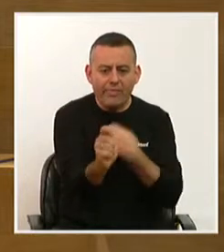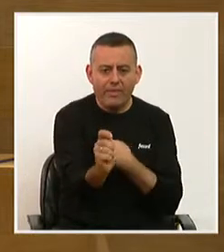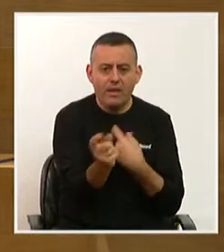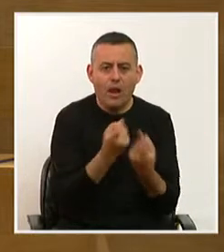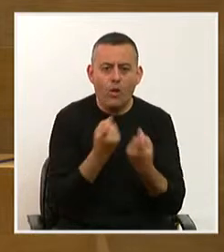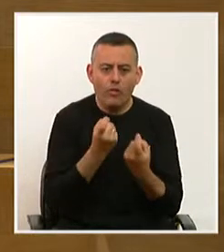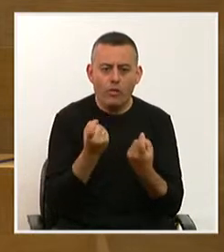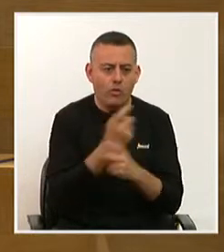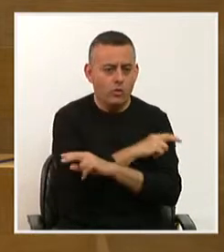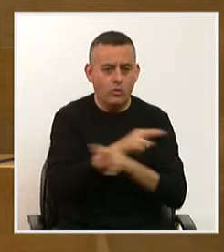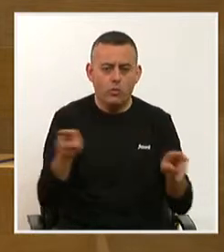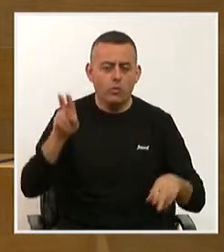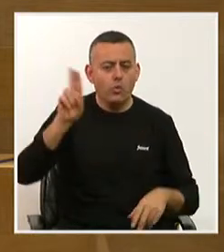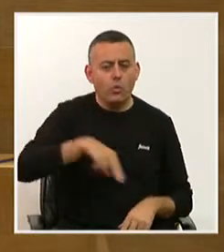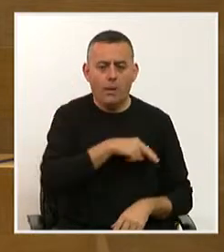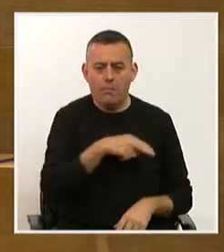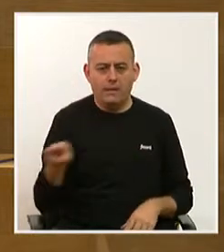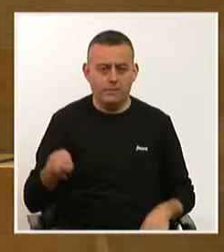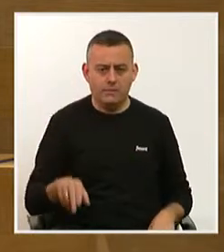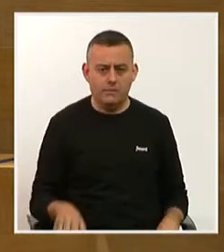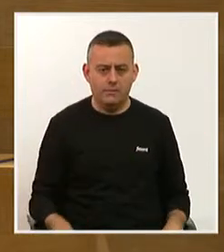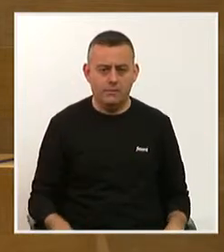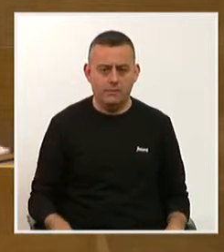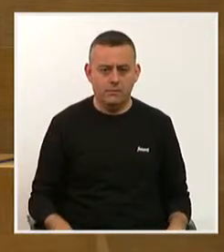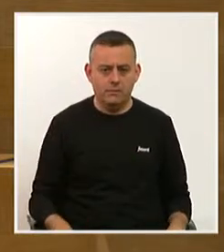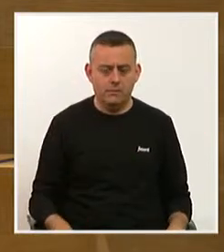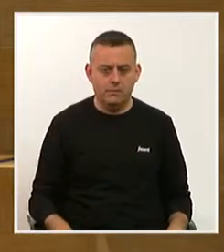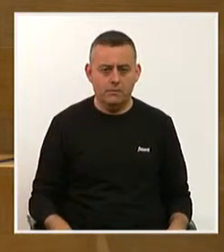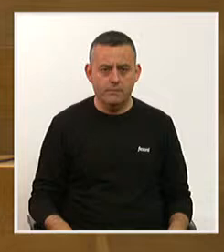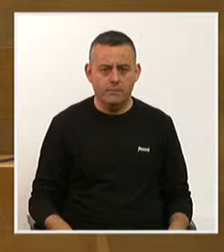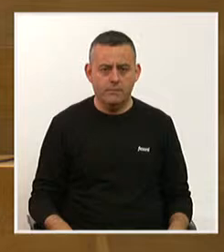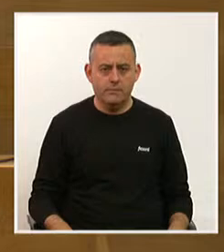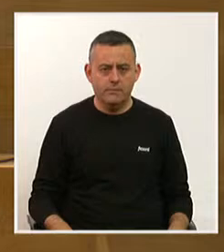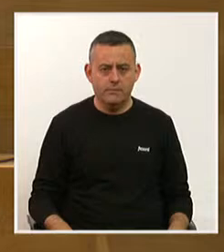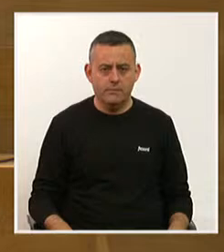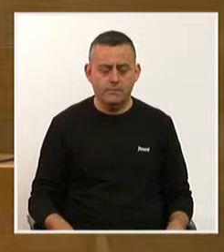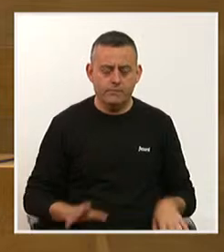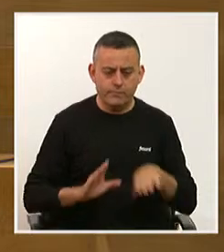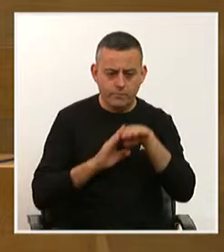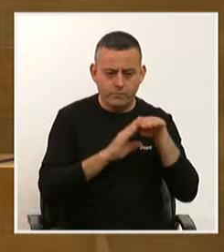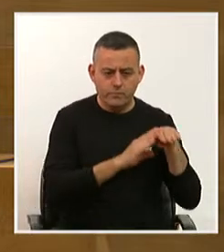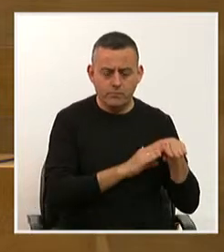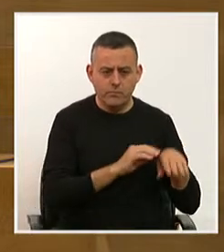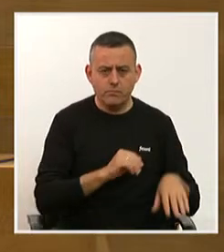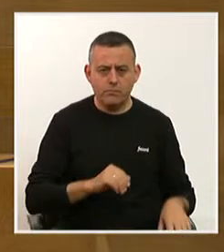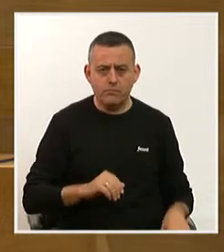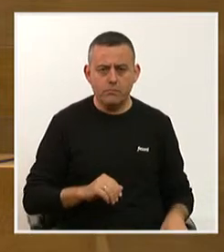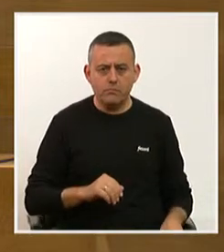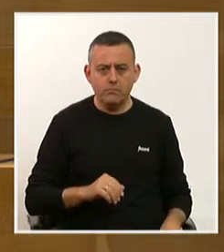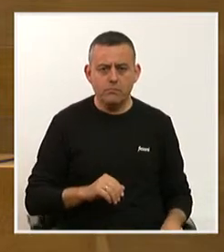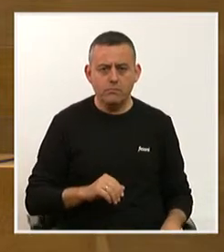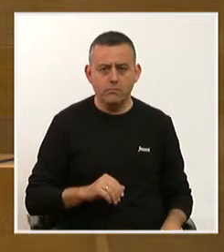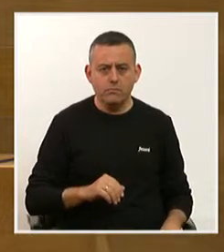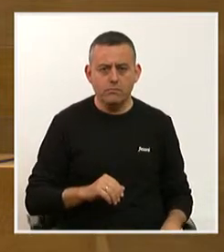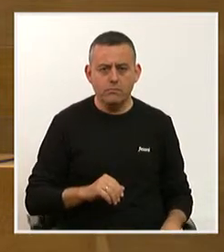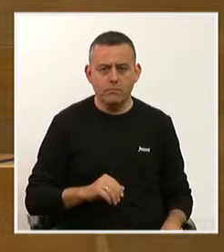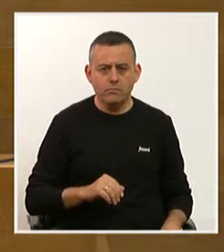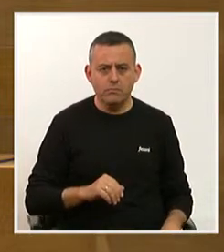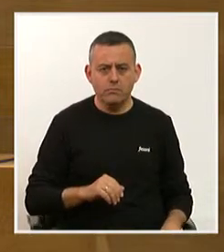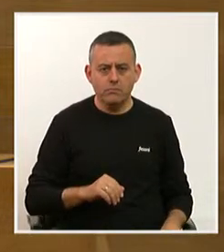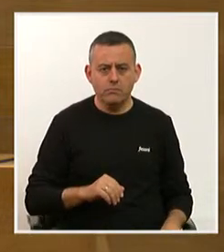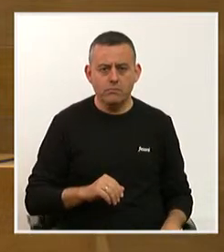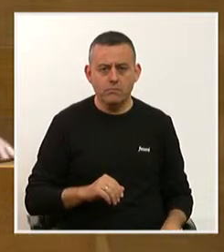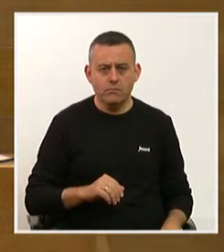laica no es que tampo es tan diferente el tema miren En definitiva